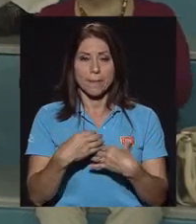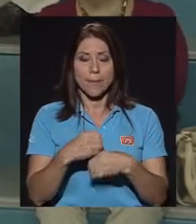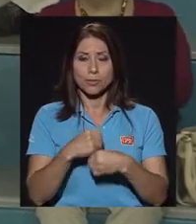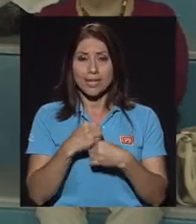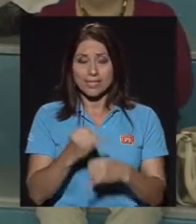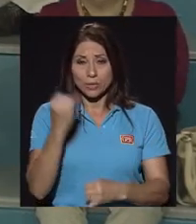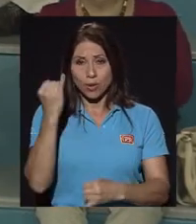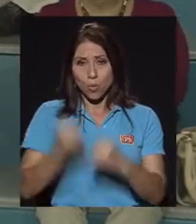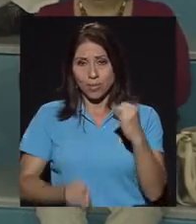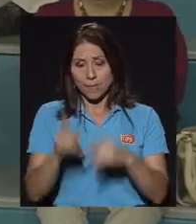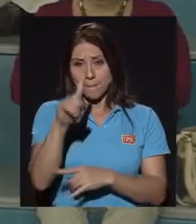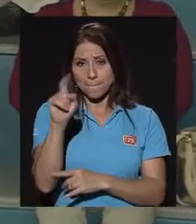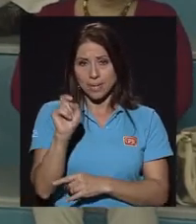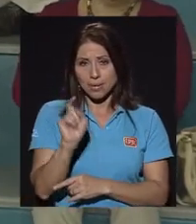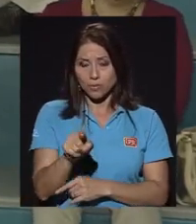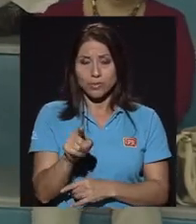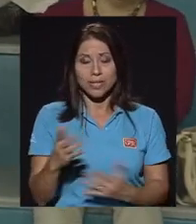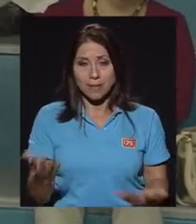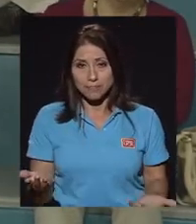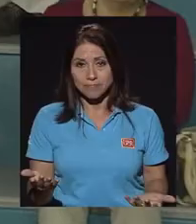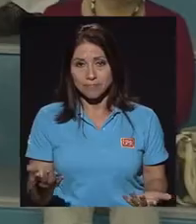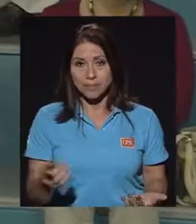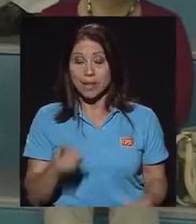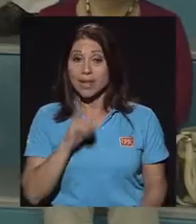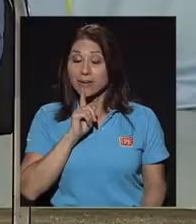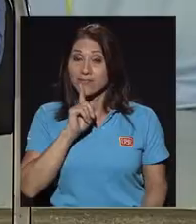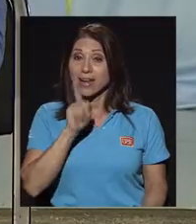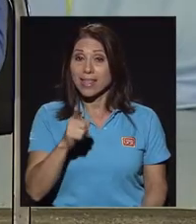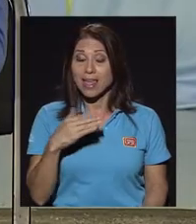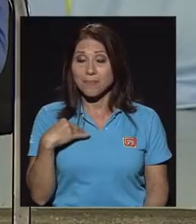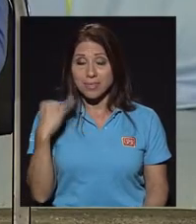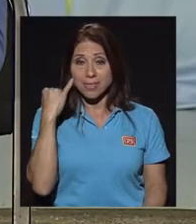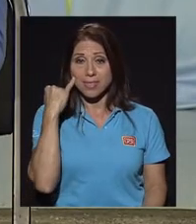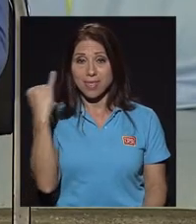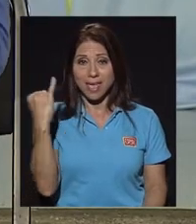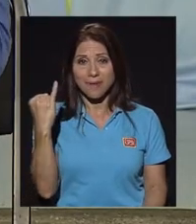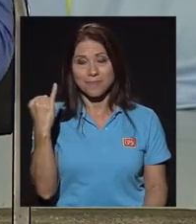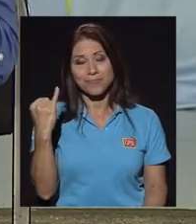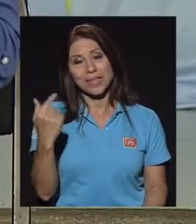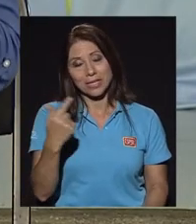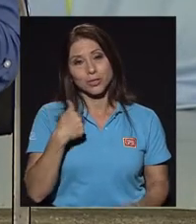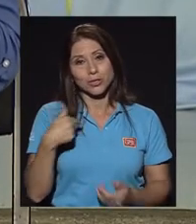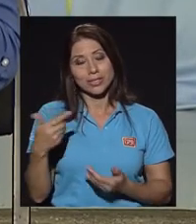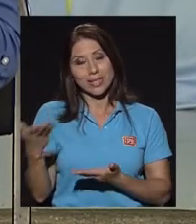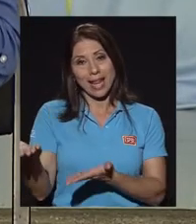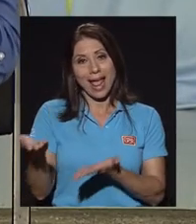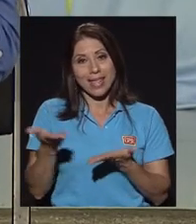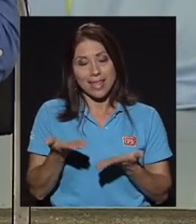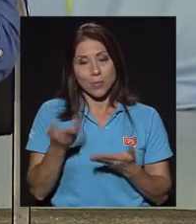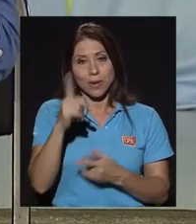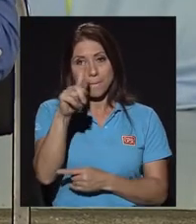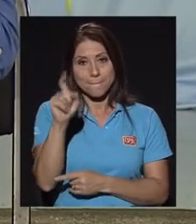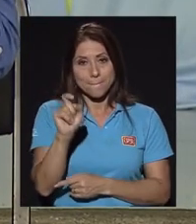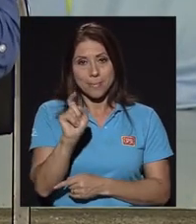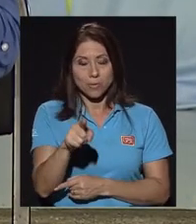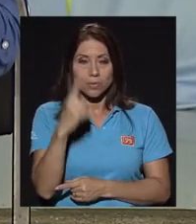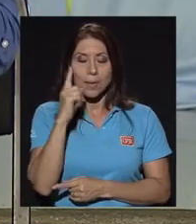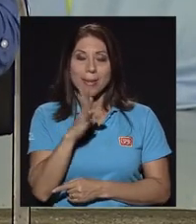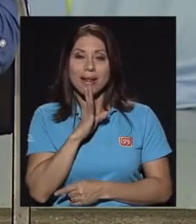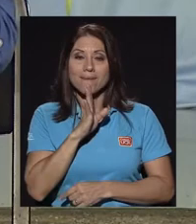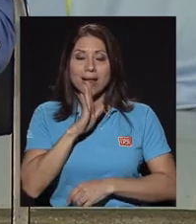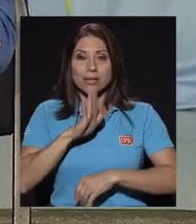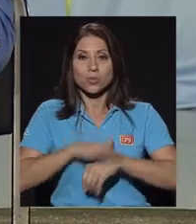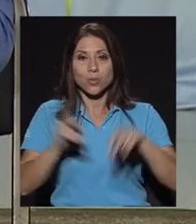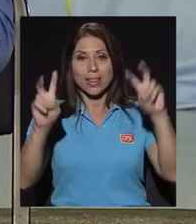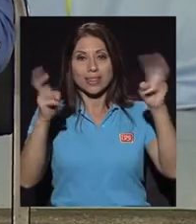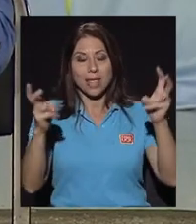una última pregunta. En realidad, mi idea traía una pregunta para hablar del